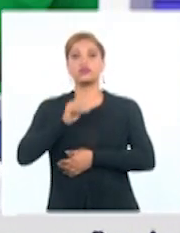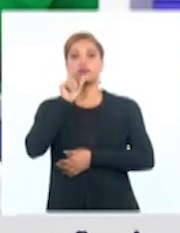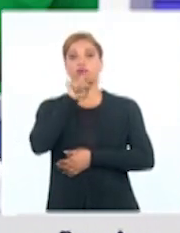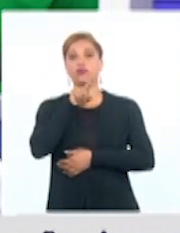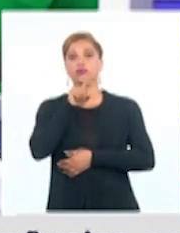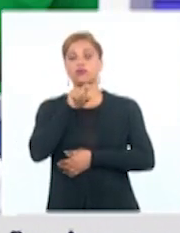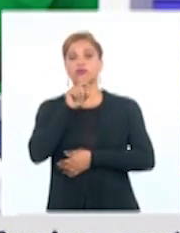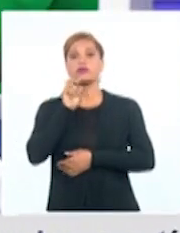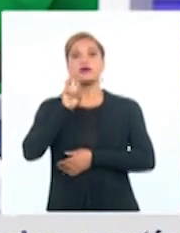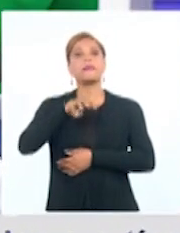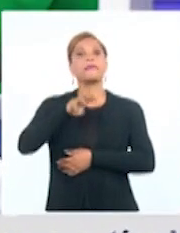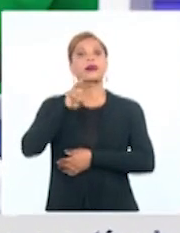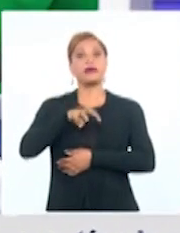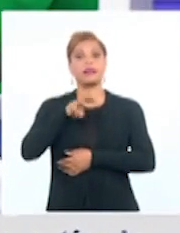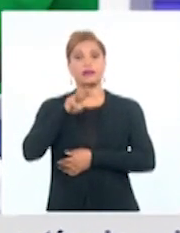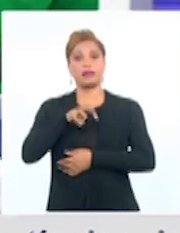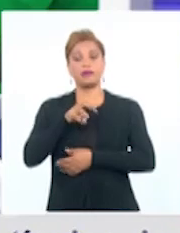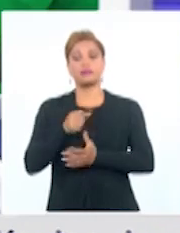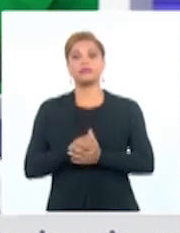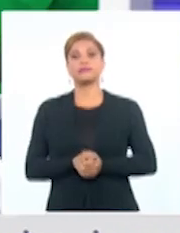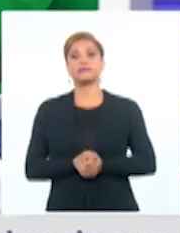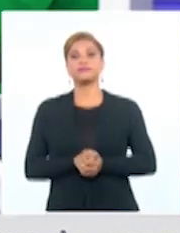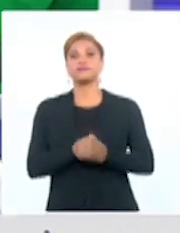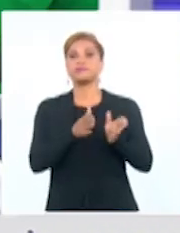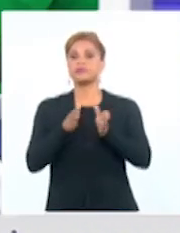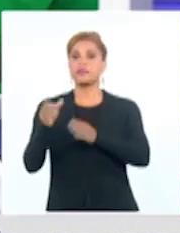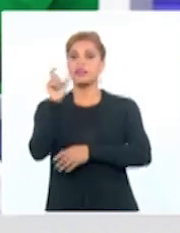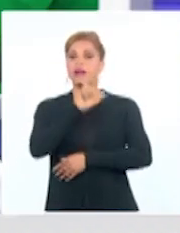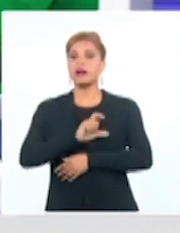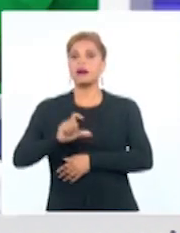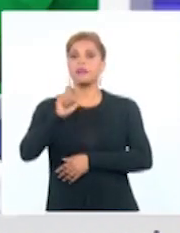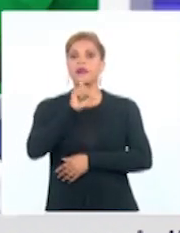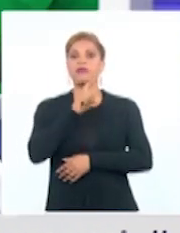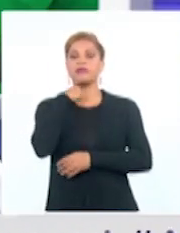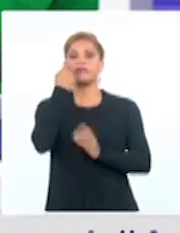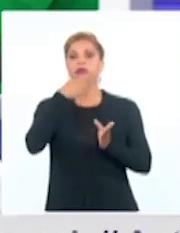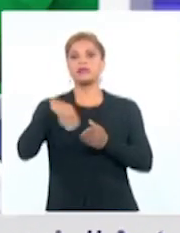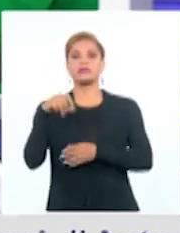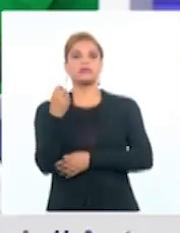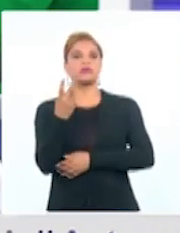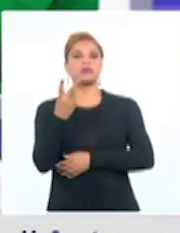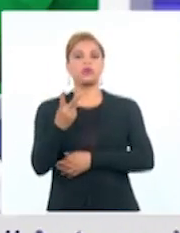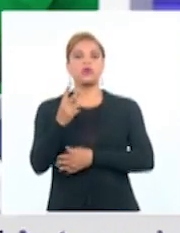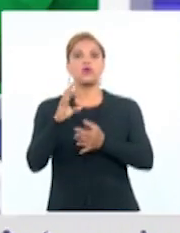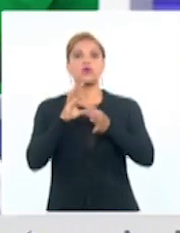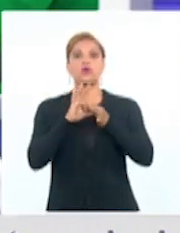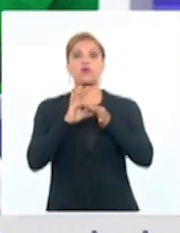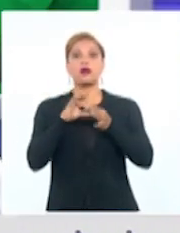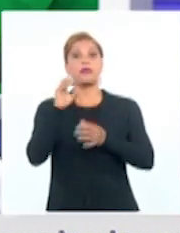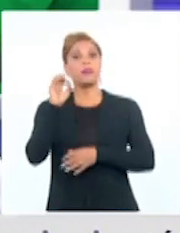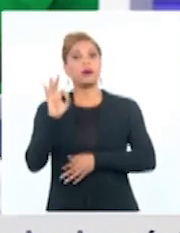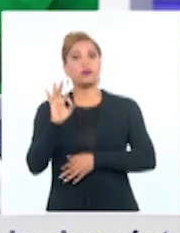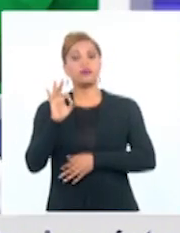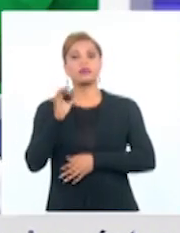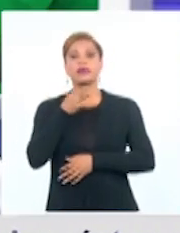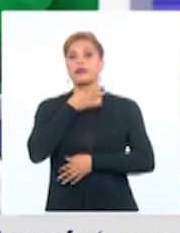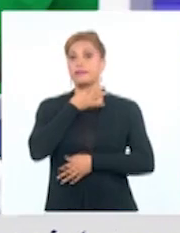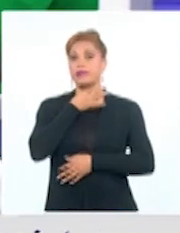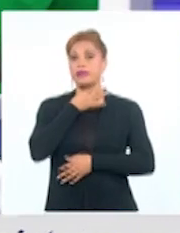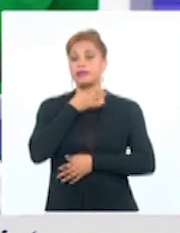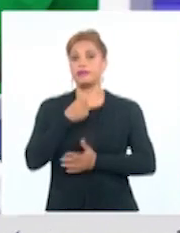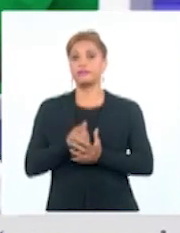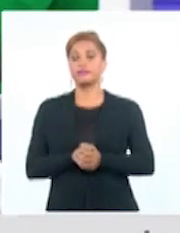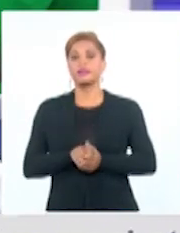Marianao. En Camagüey, 2 personas fallecen con COVID de Guaymaro y Esmeralda. En Artemisa fallece